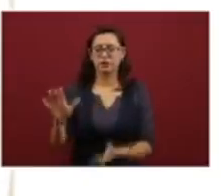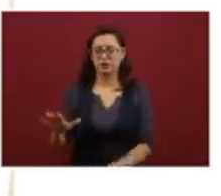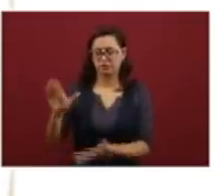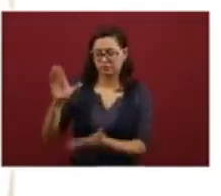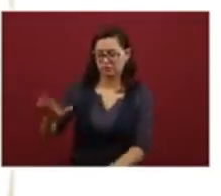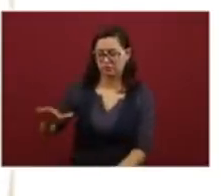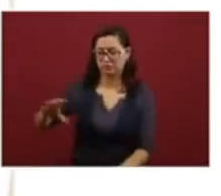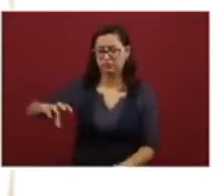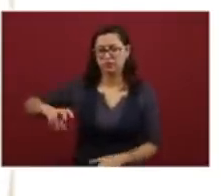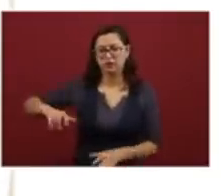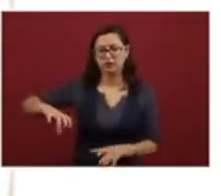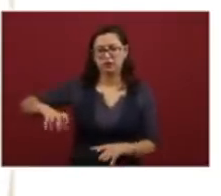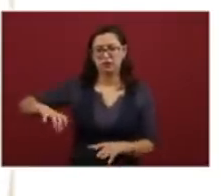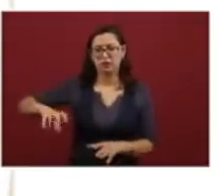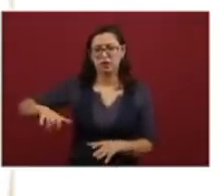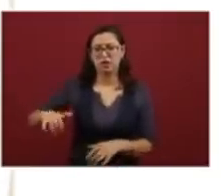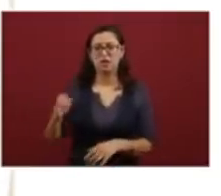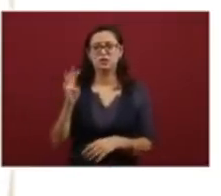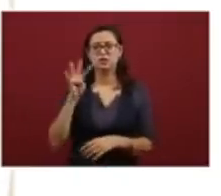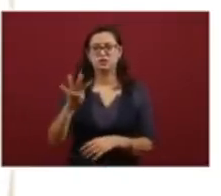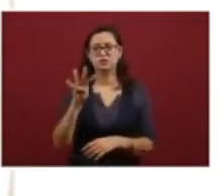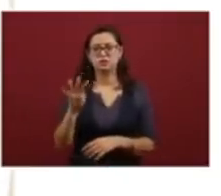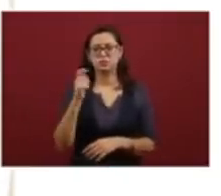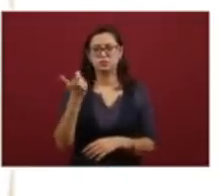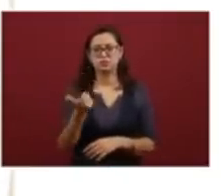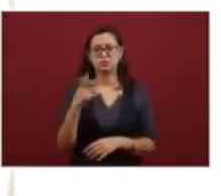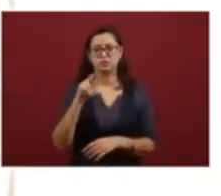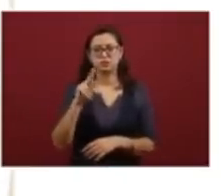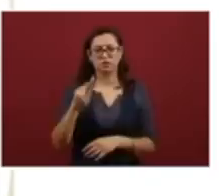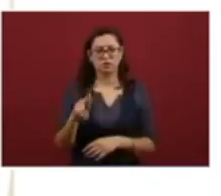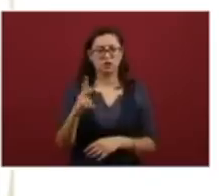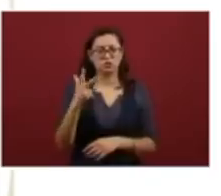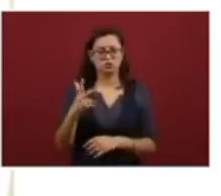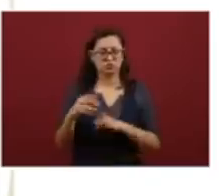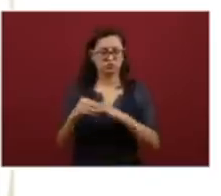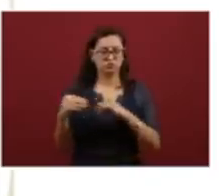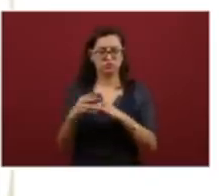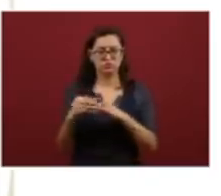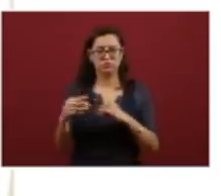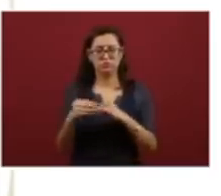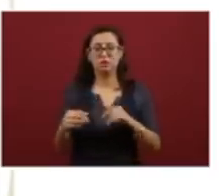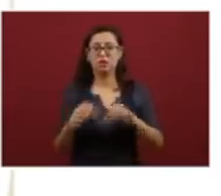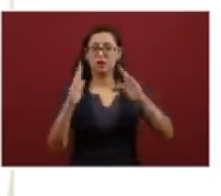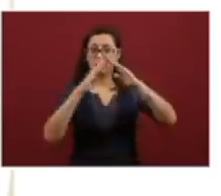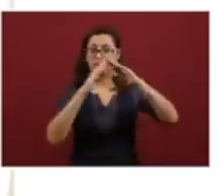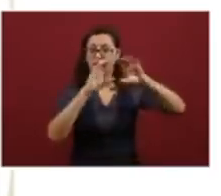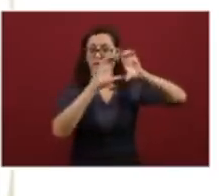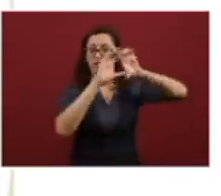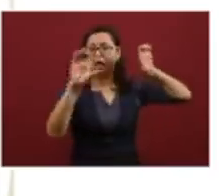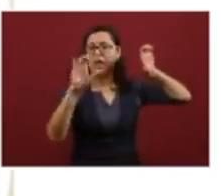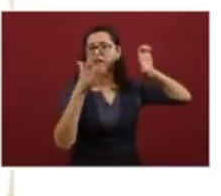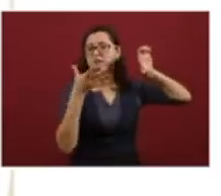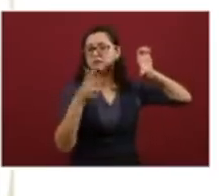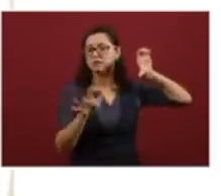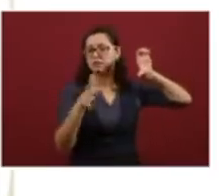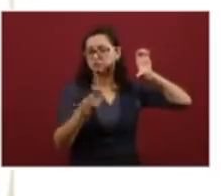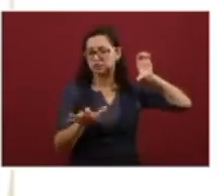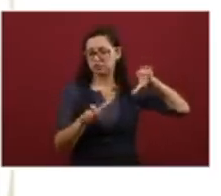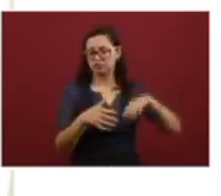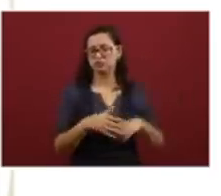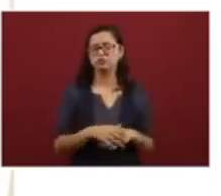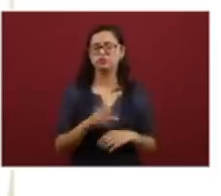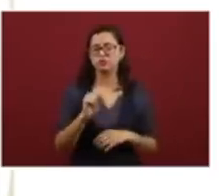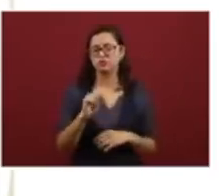a 19 pesos con 88 centavos y en tanques estacionarios 10 pesos con 74 centavos por litro